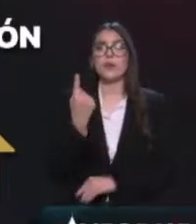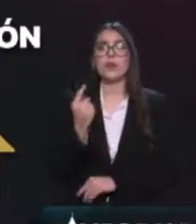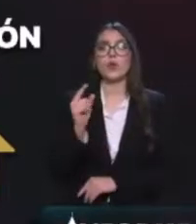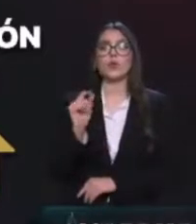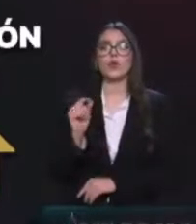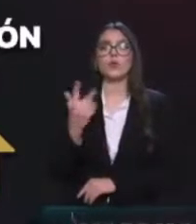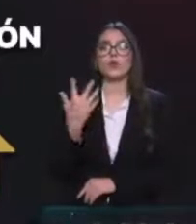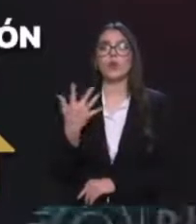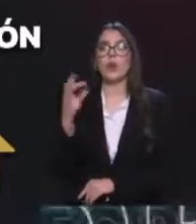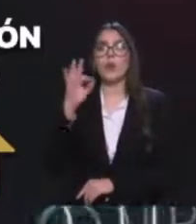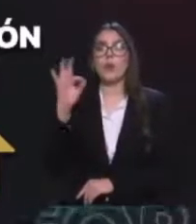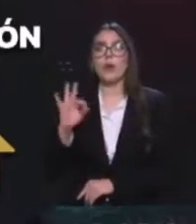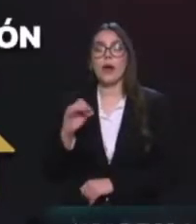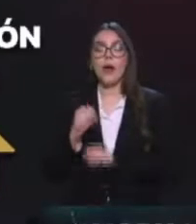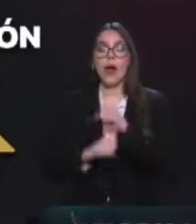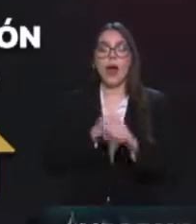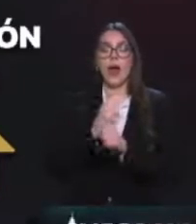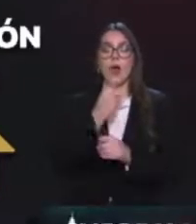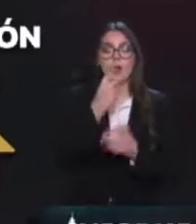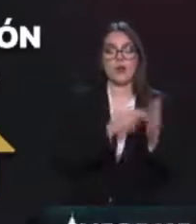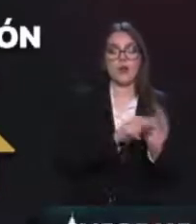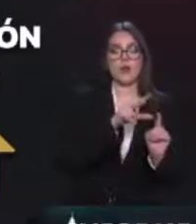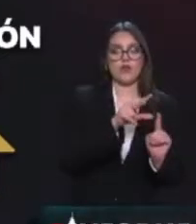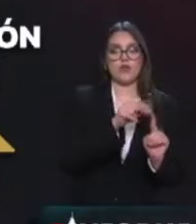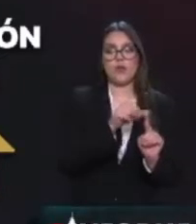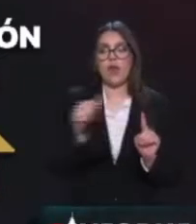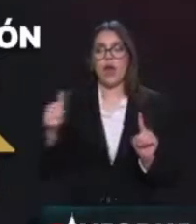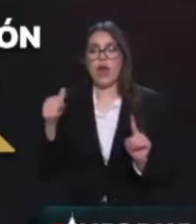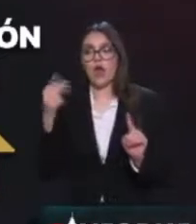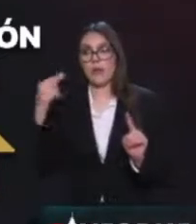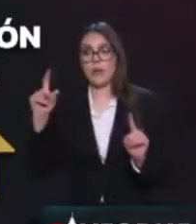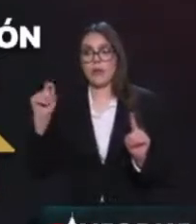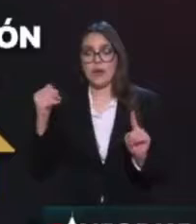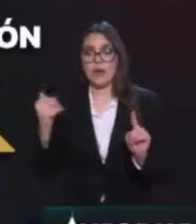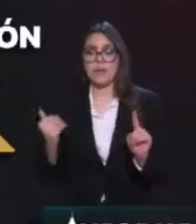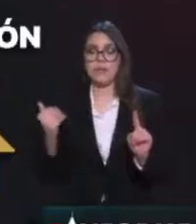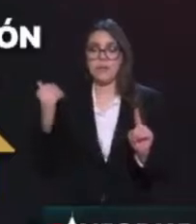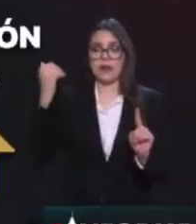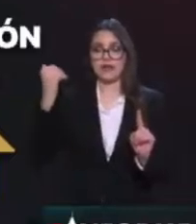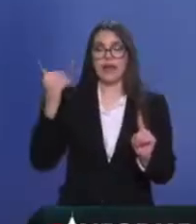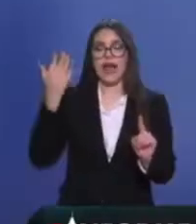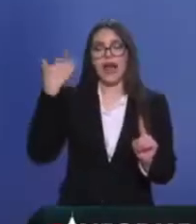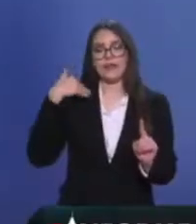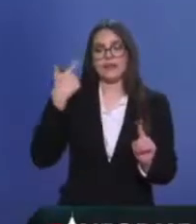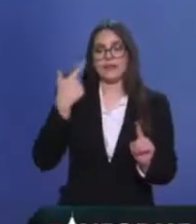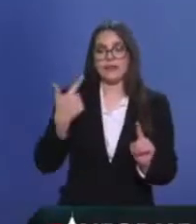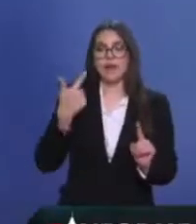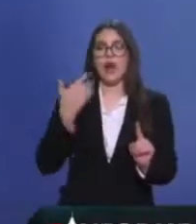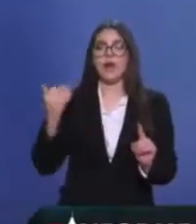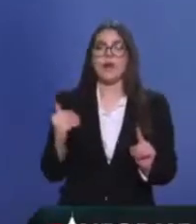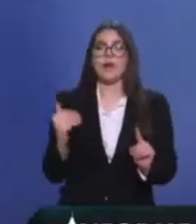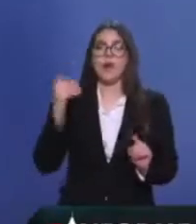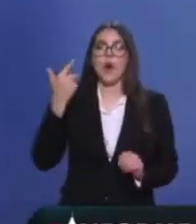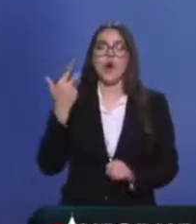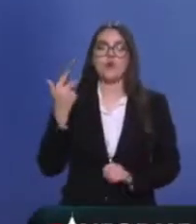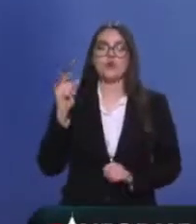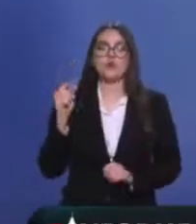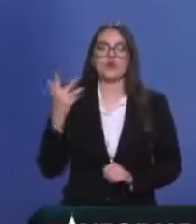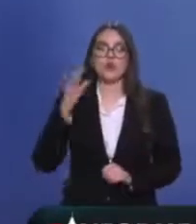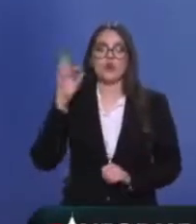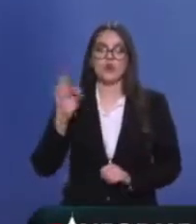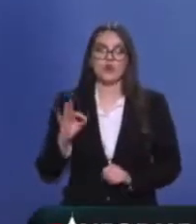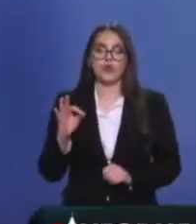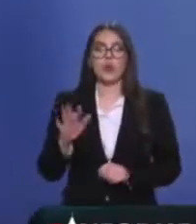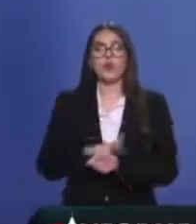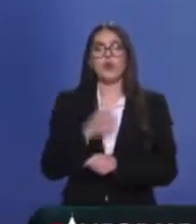1.5% entre 2018 y 2020, al pasar de 7 a 8.5%. Y bueno, ante estas